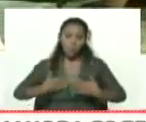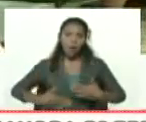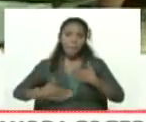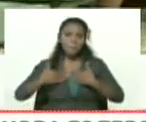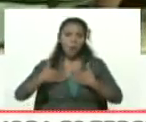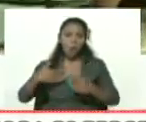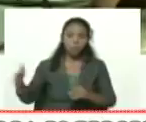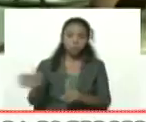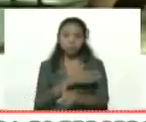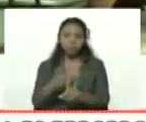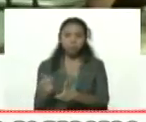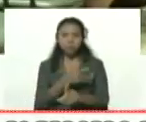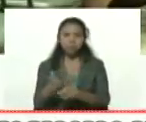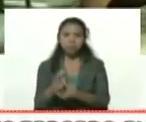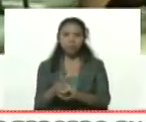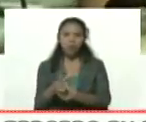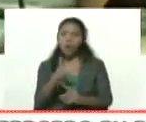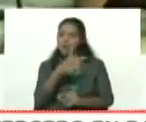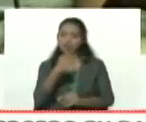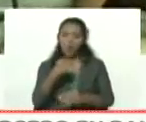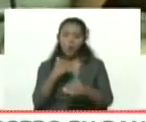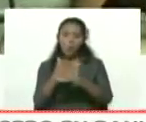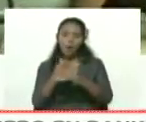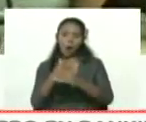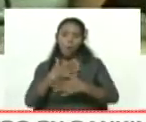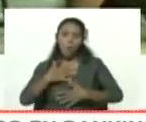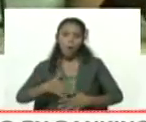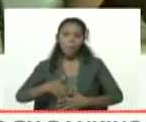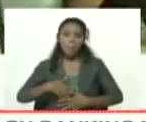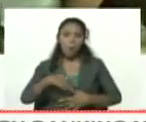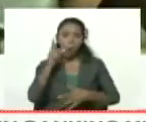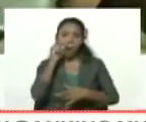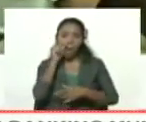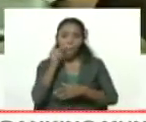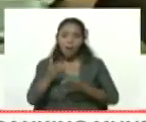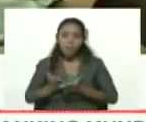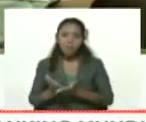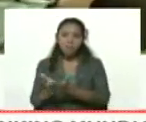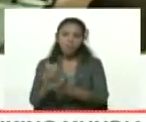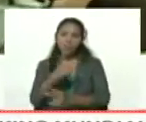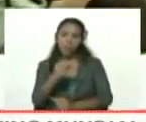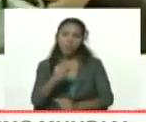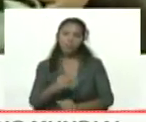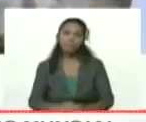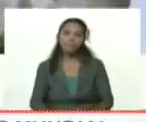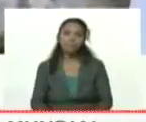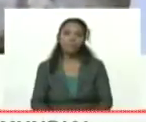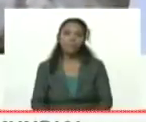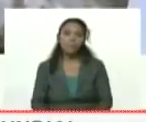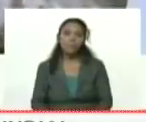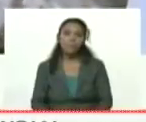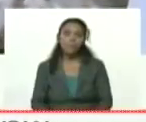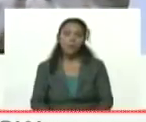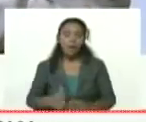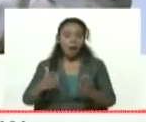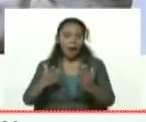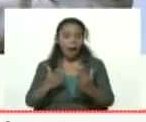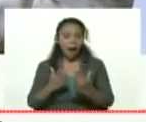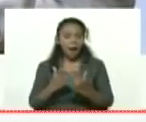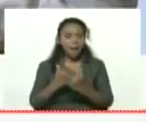no fue el cuerpo del náufrago, lo vio José Vicente entre olas de